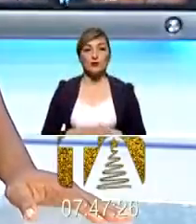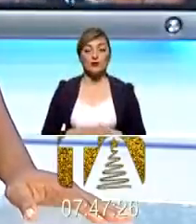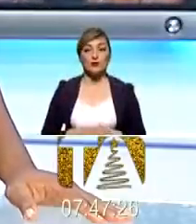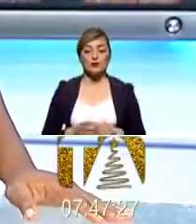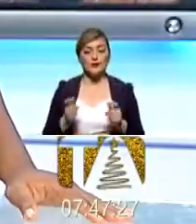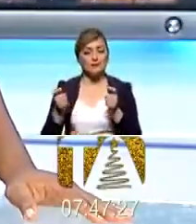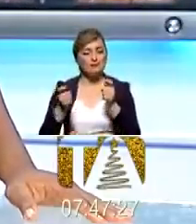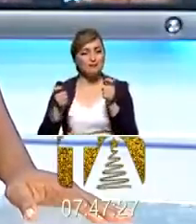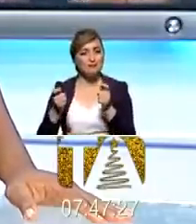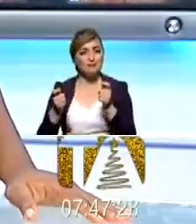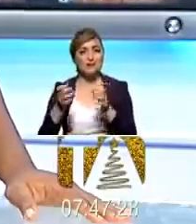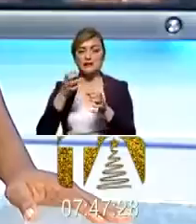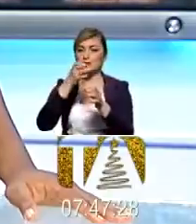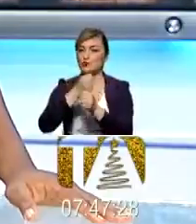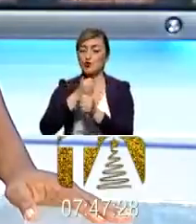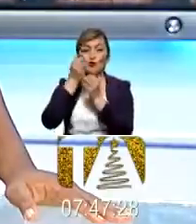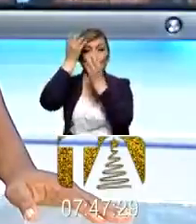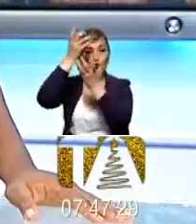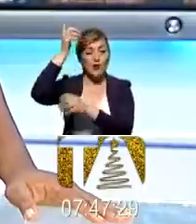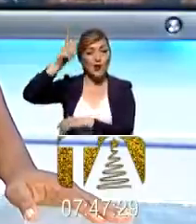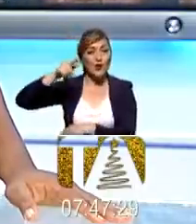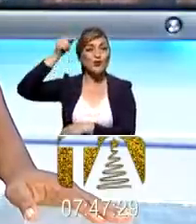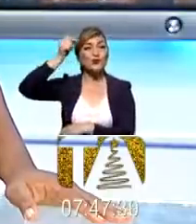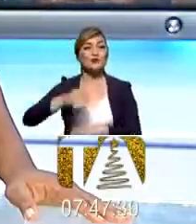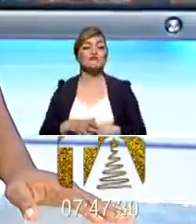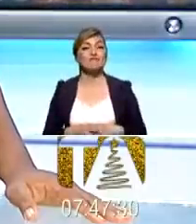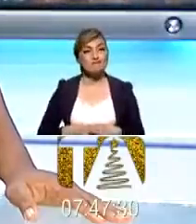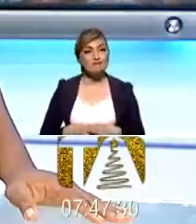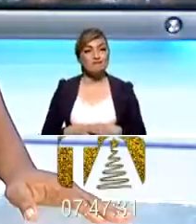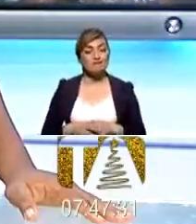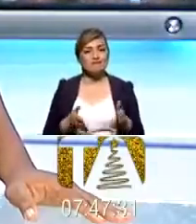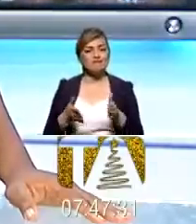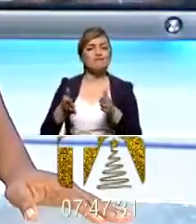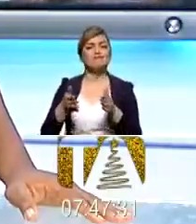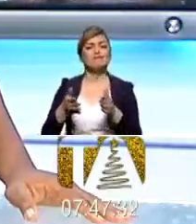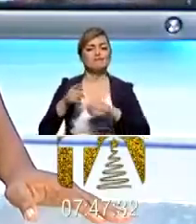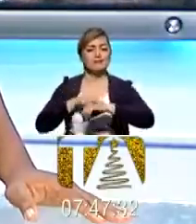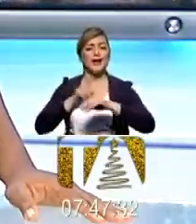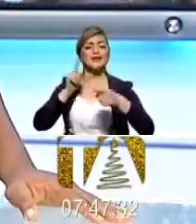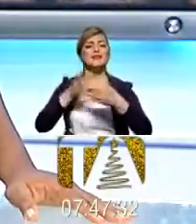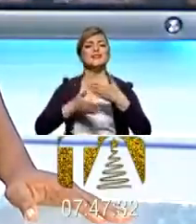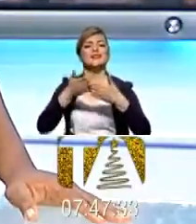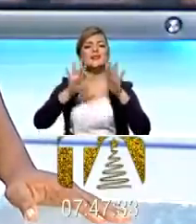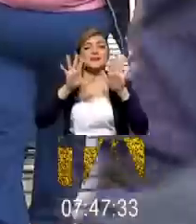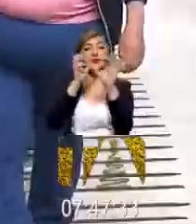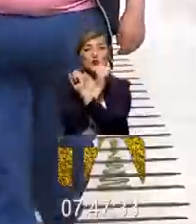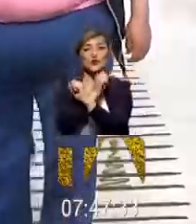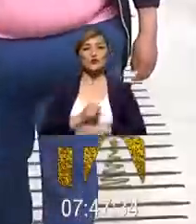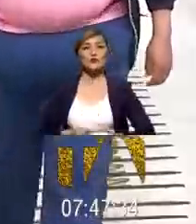está sujeta a las medidas de bioseguridad anunciadas por el gobierno y las rutas solo pueden salir hasta las 10 de la noche.